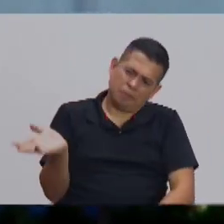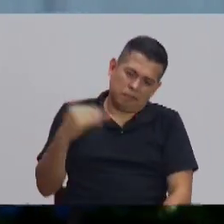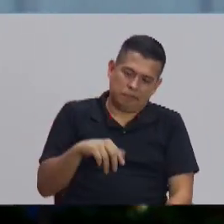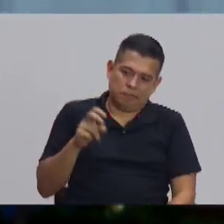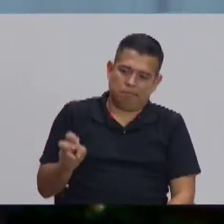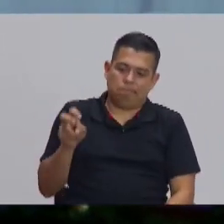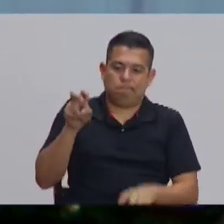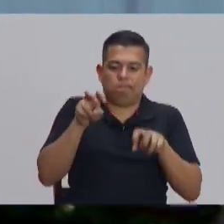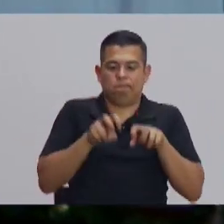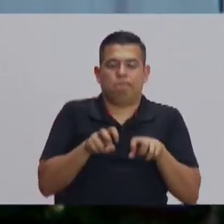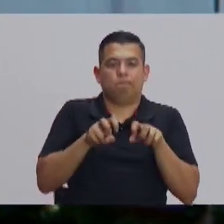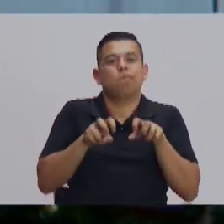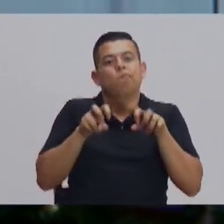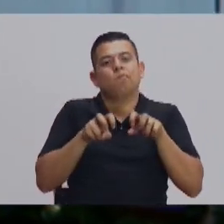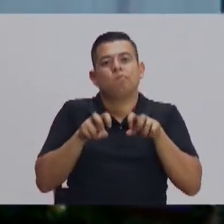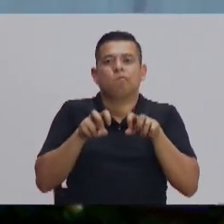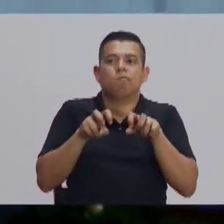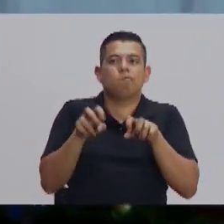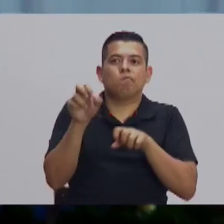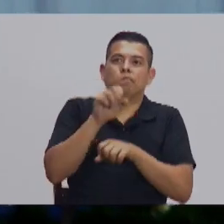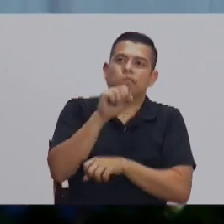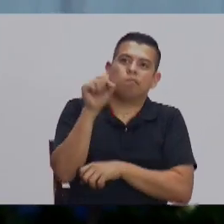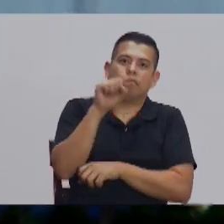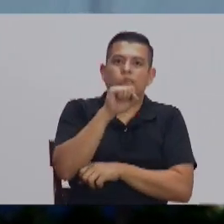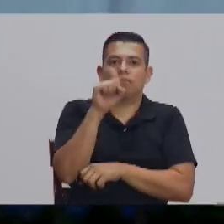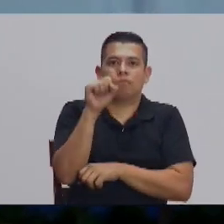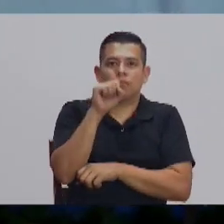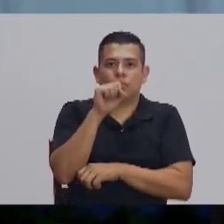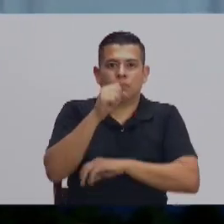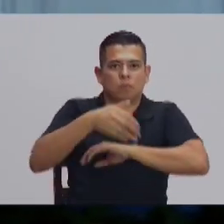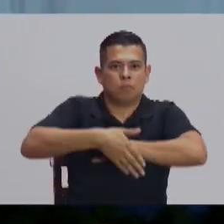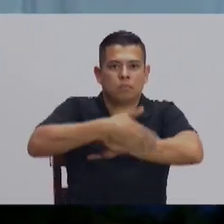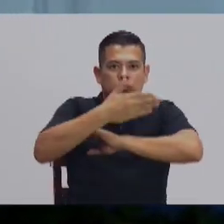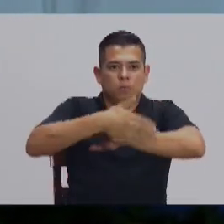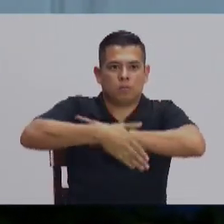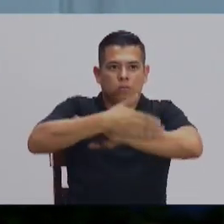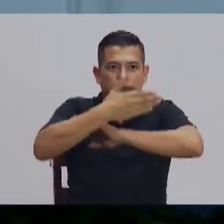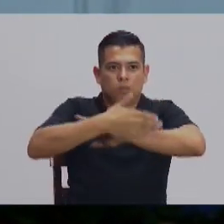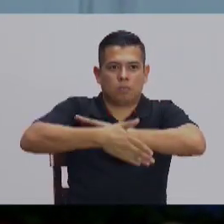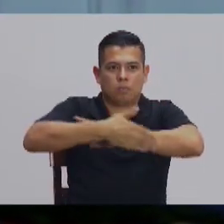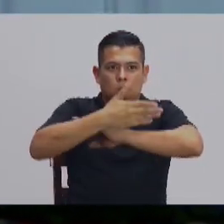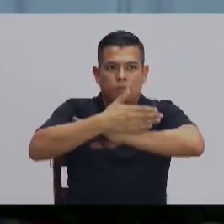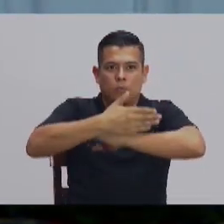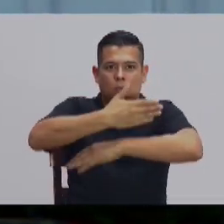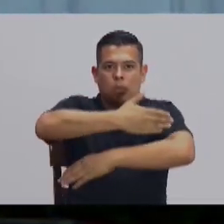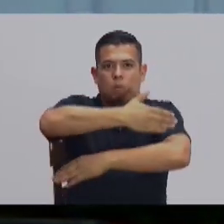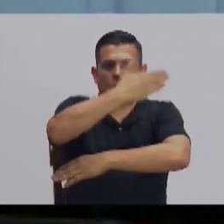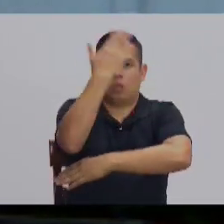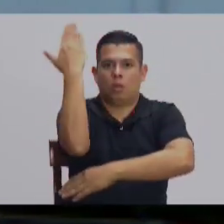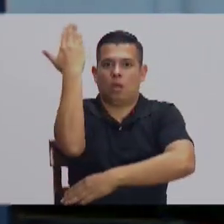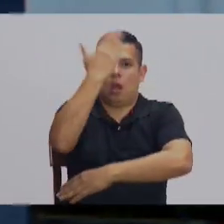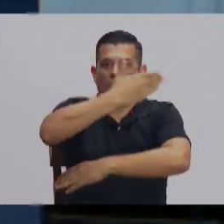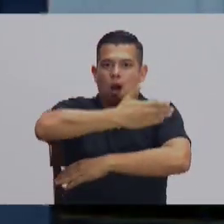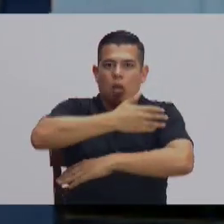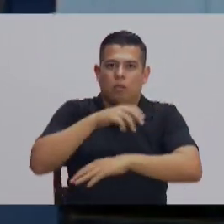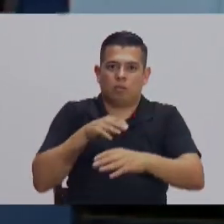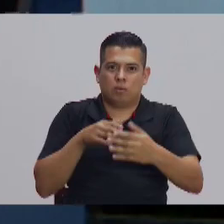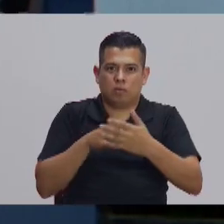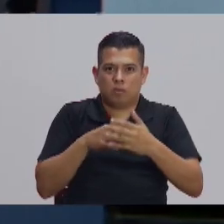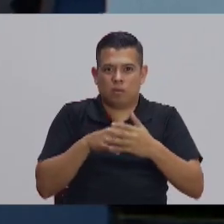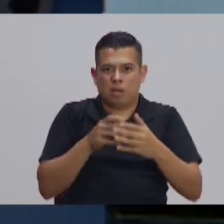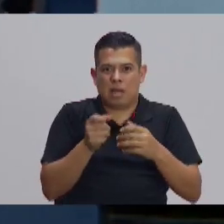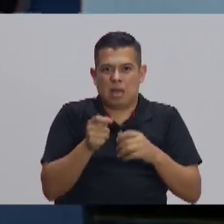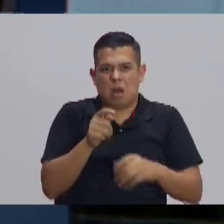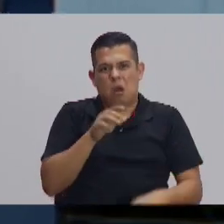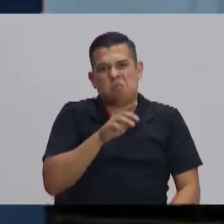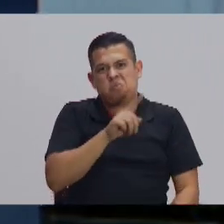y nos vamos hermanos en mi colonia pues nos tienen atrapados con unas plumas allí y no pude salir por la